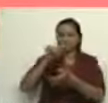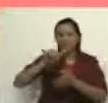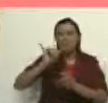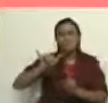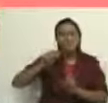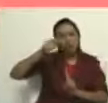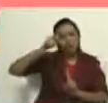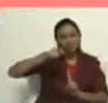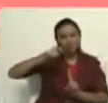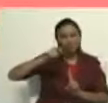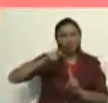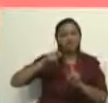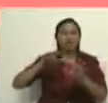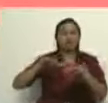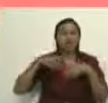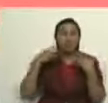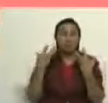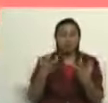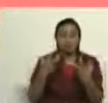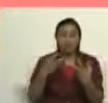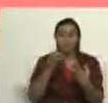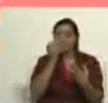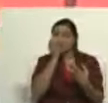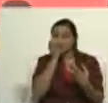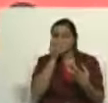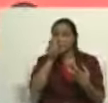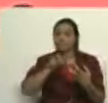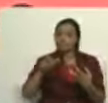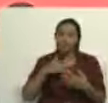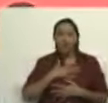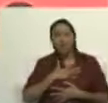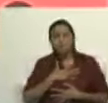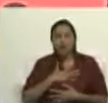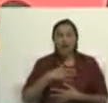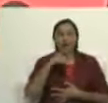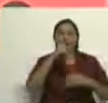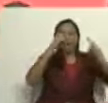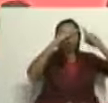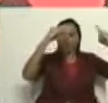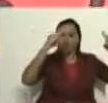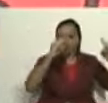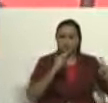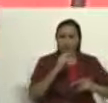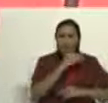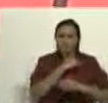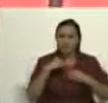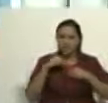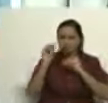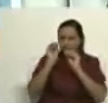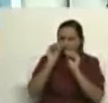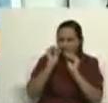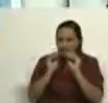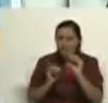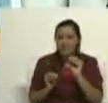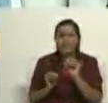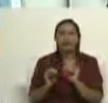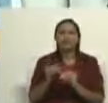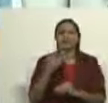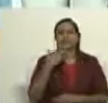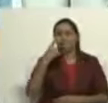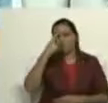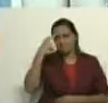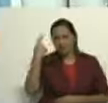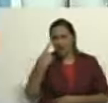se sentía mal pasaba al toldo, a los dos toldos que teníamos allí para primeros auxilios, que si había un